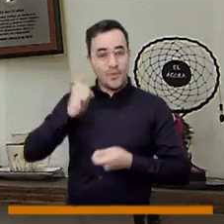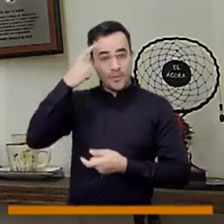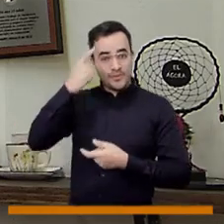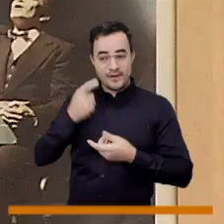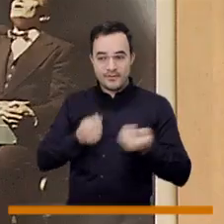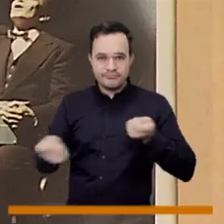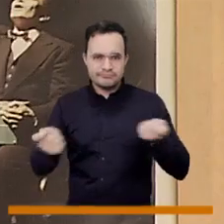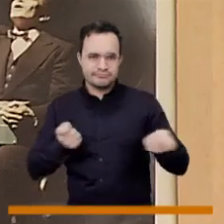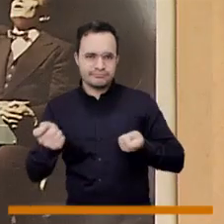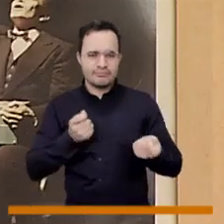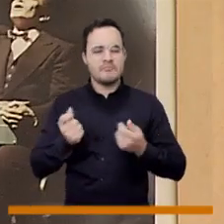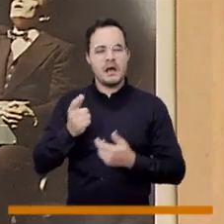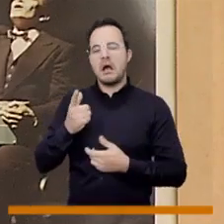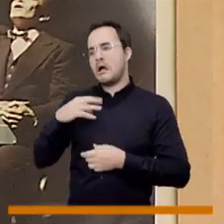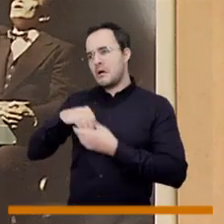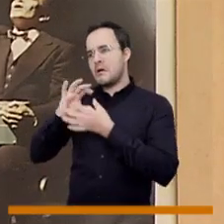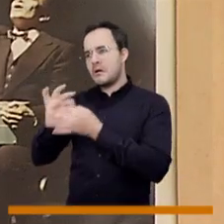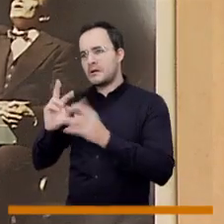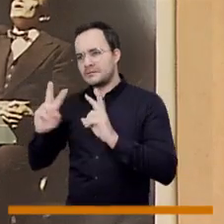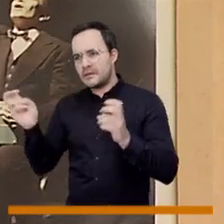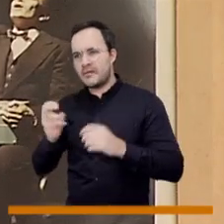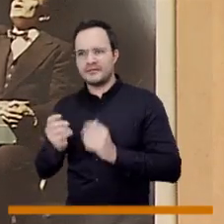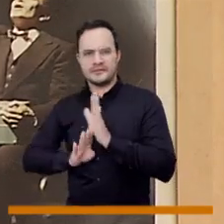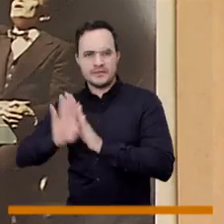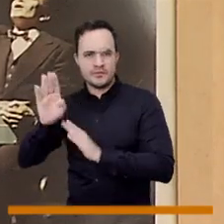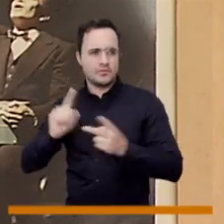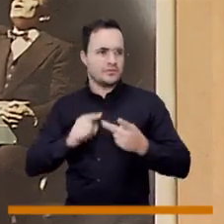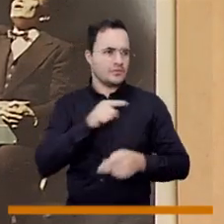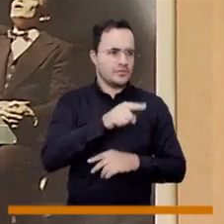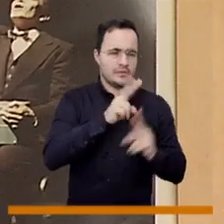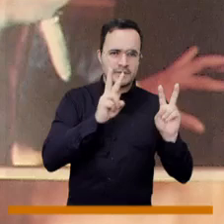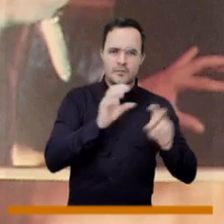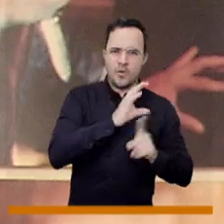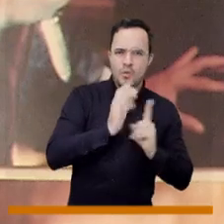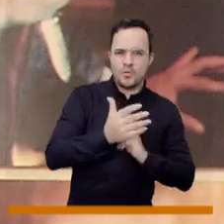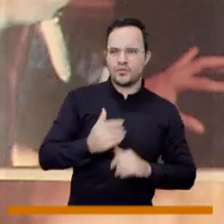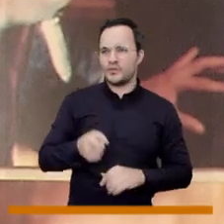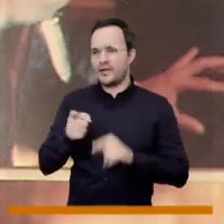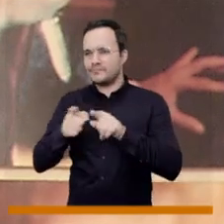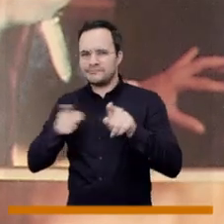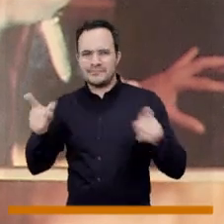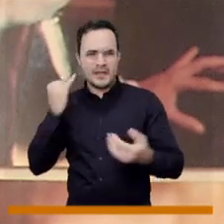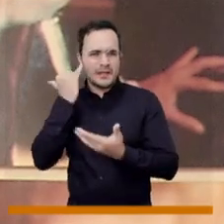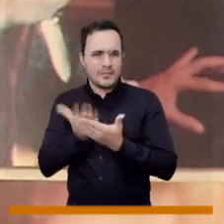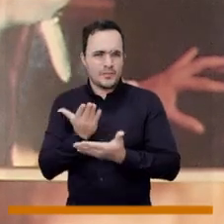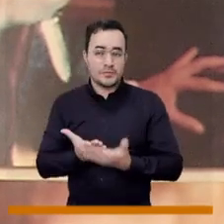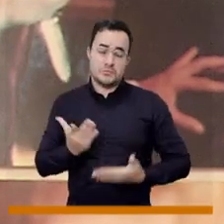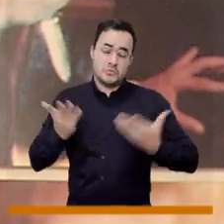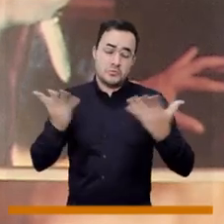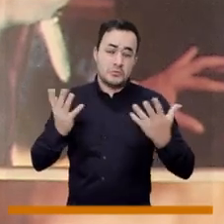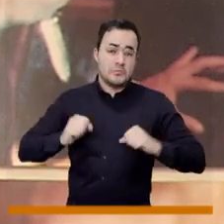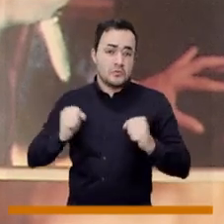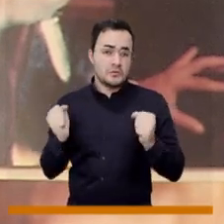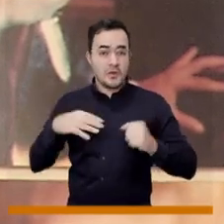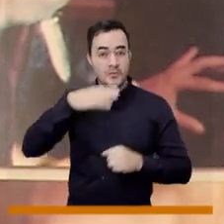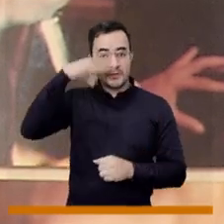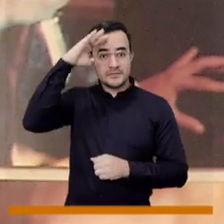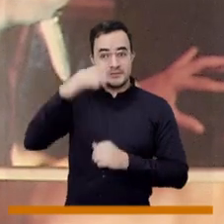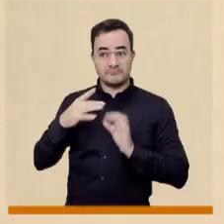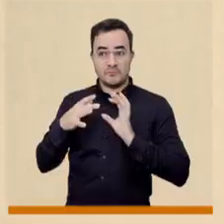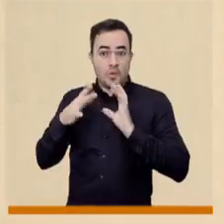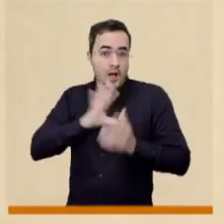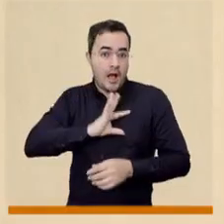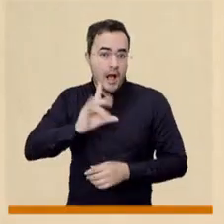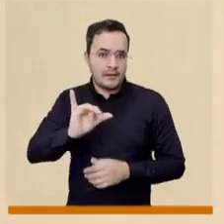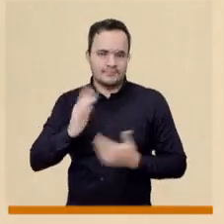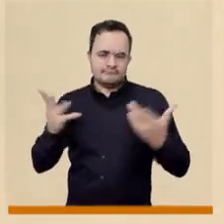los centros de desarrollo, por fuera de los grandes centros culturales que el país puede encontrar en Bogotá, Cali o Medellín, porque